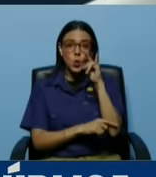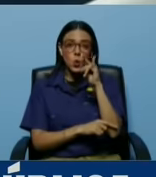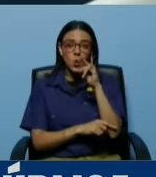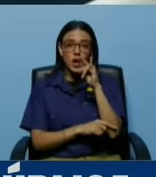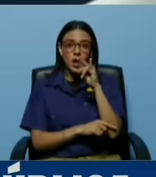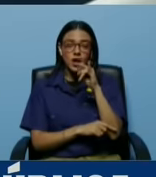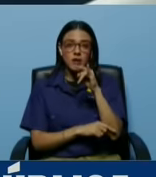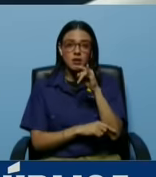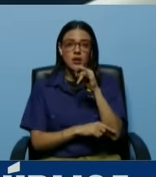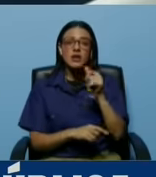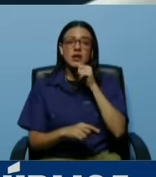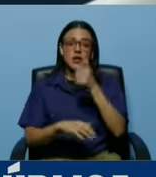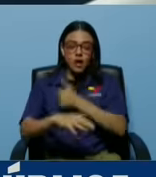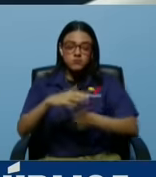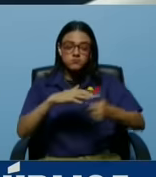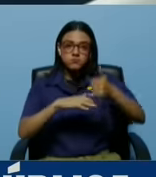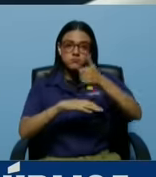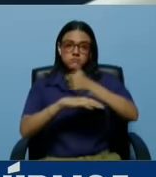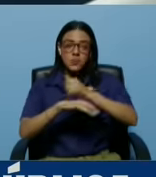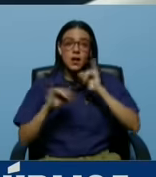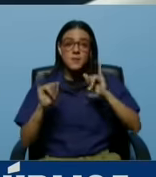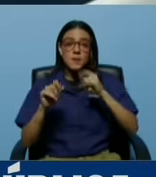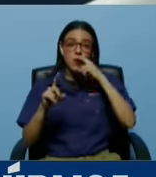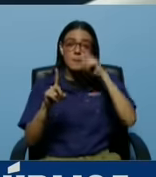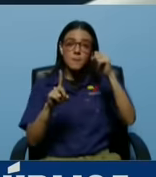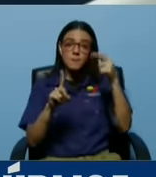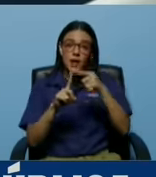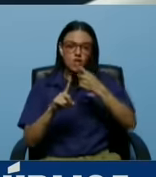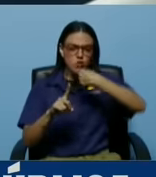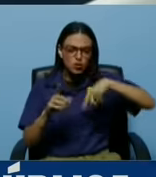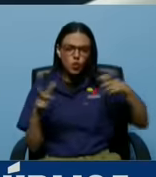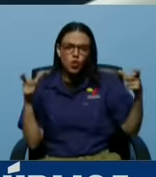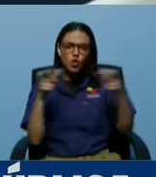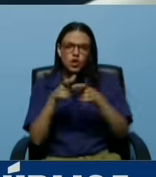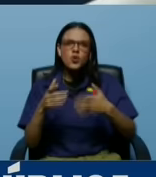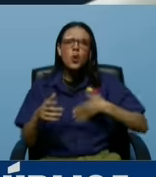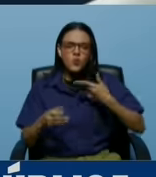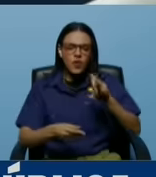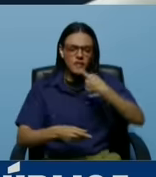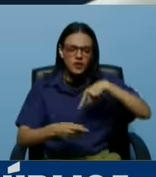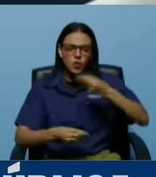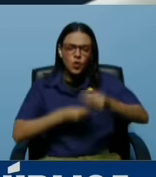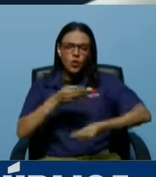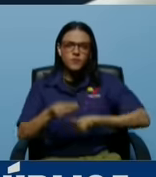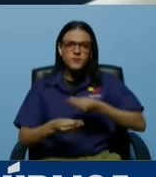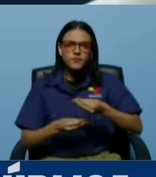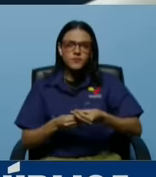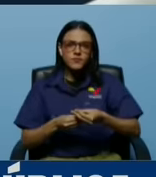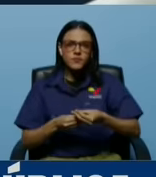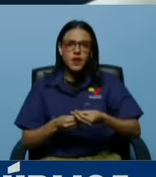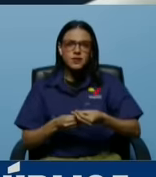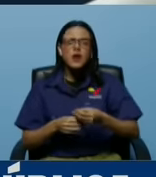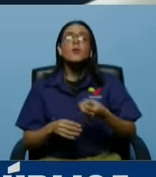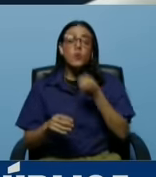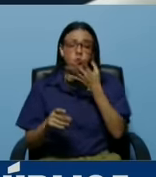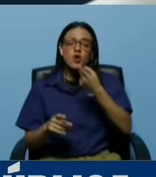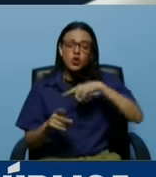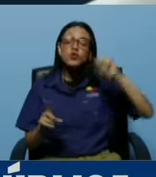que preside el jefe de Estado Nicolás Maduro Moros, pudimos rápidamente, porque es bueno